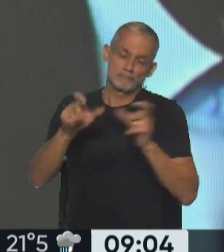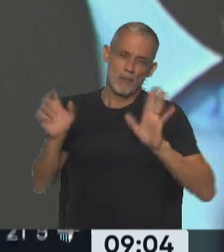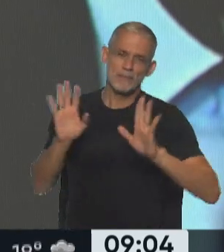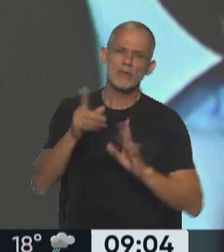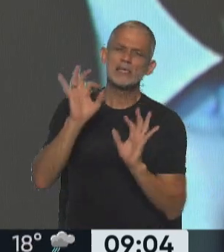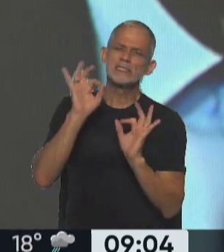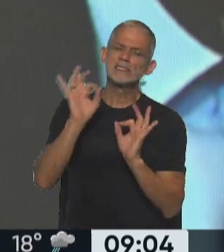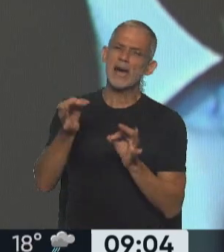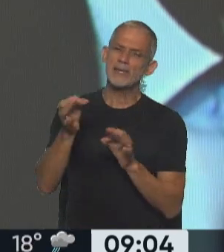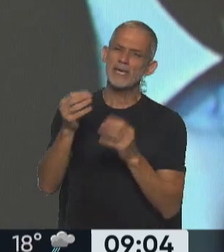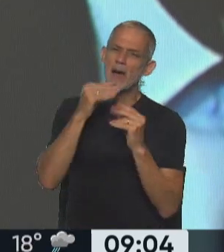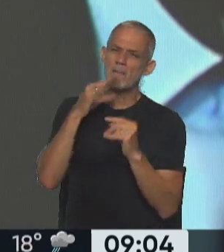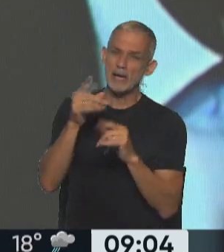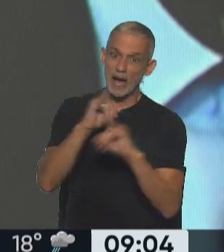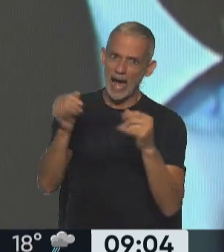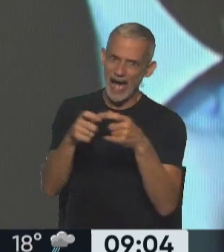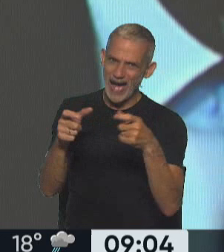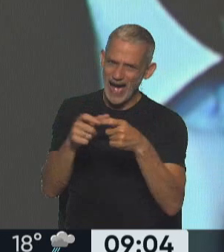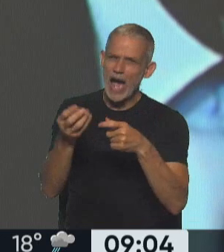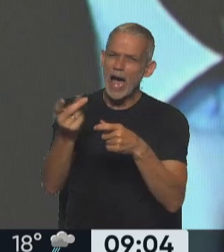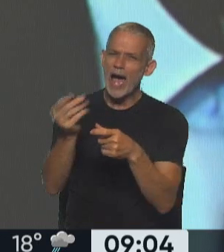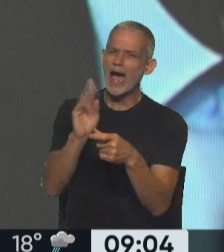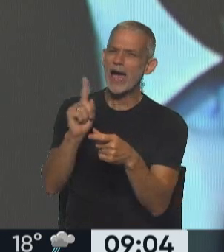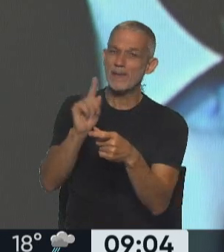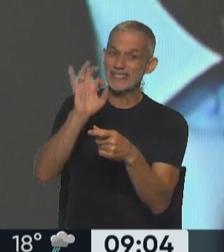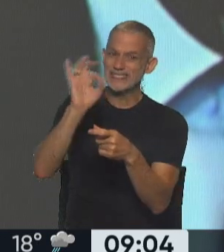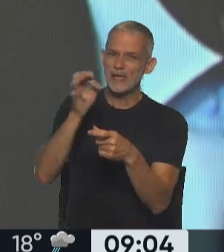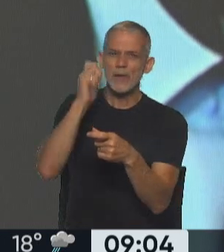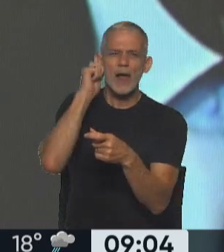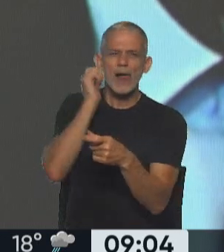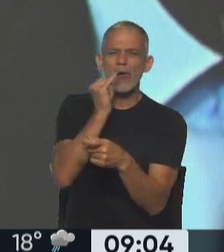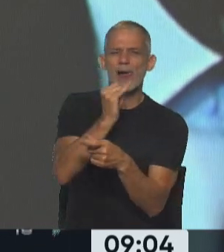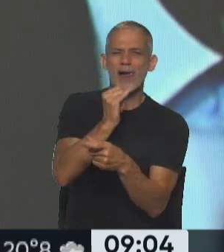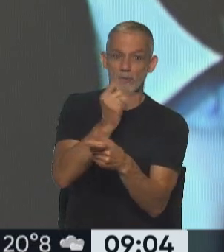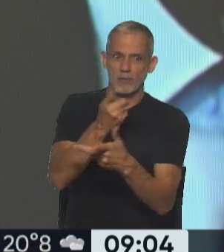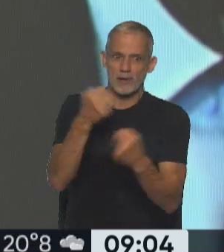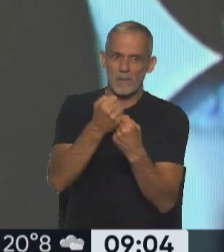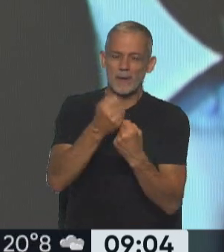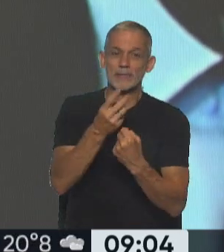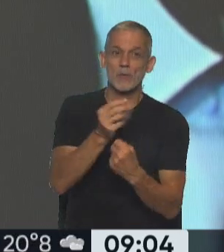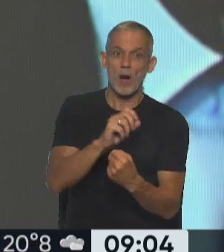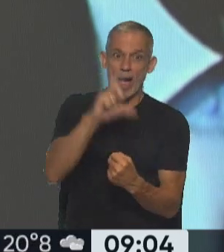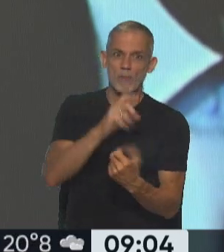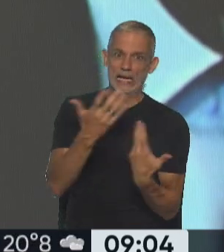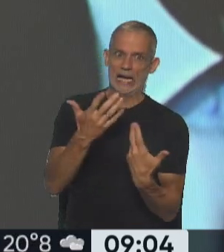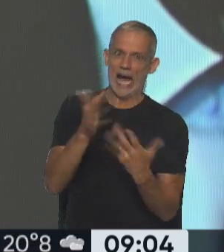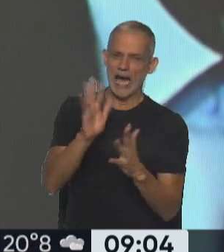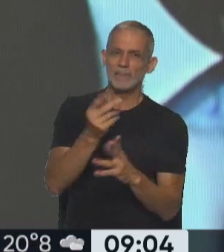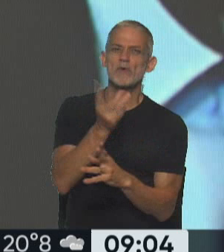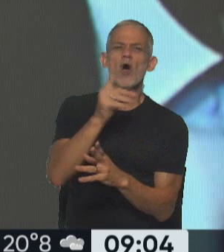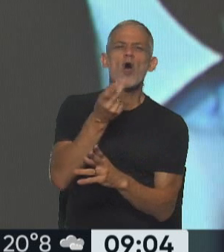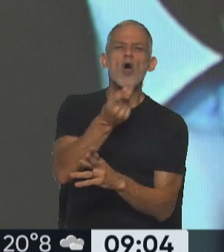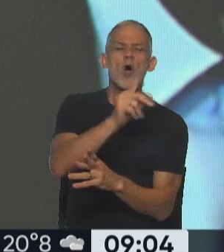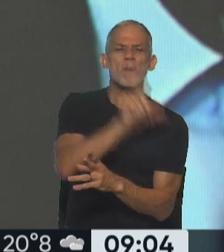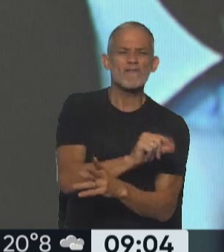ya sabían, ¿no?, de esto que iba a hacer el ministro de Economía, y como iba a tener impacto en los bonos y en los dólares involucrados, ya